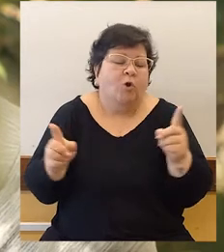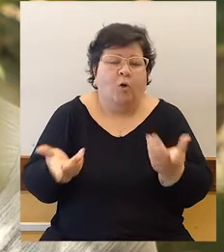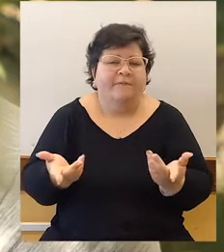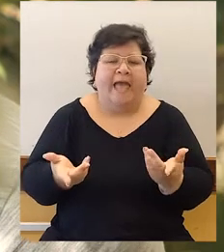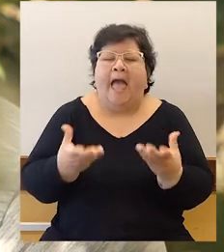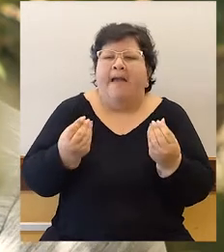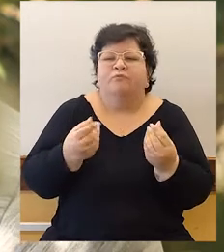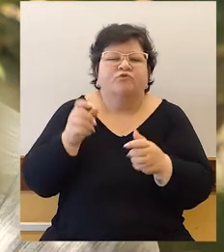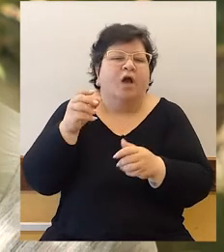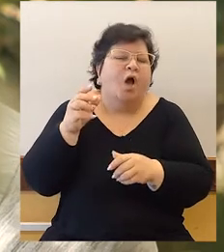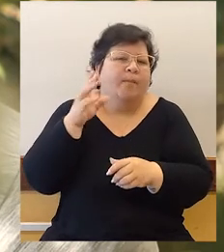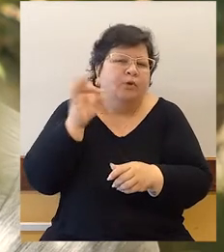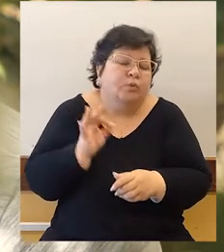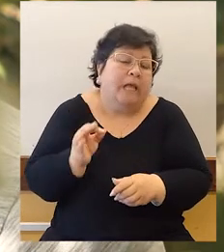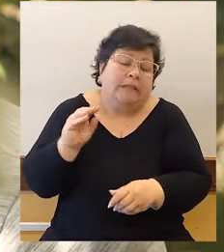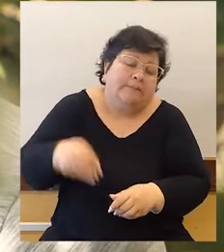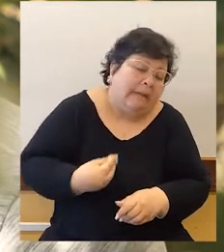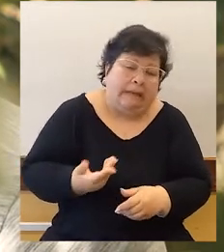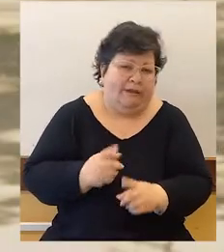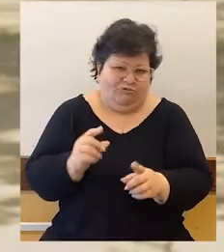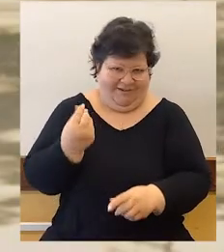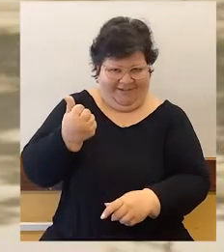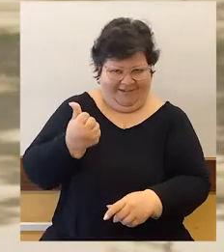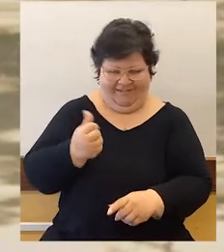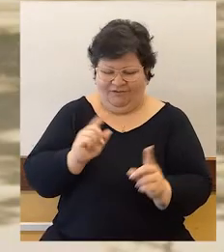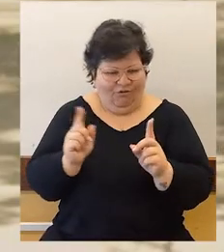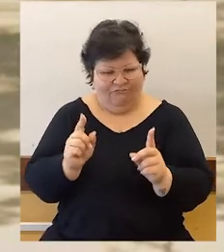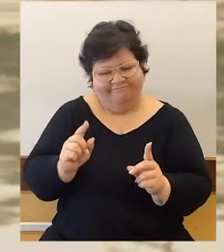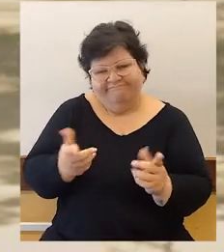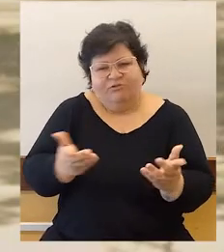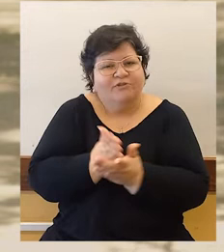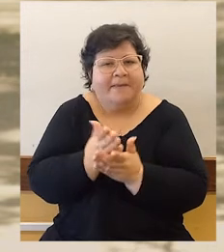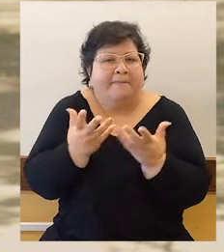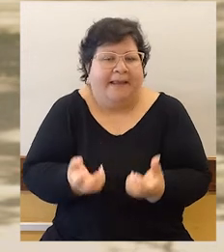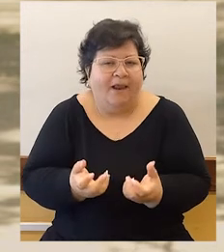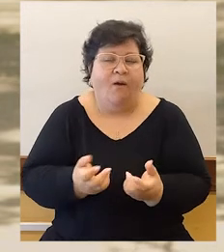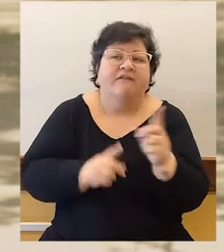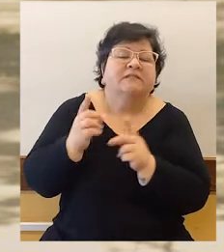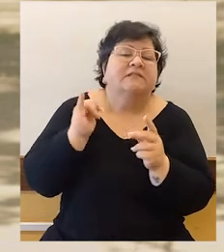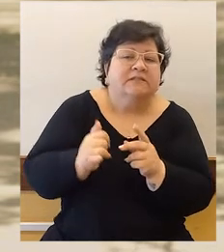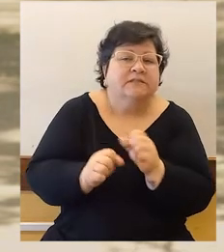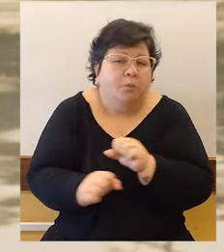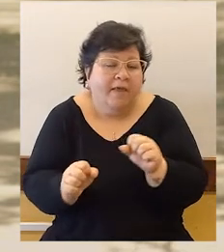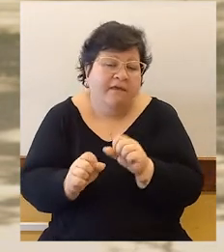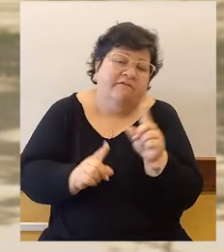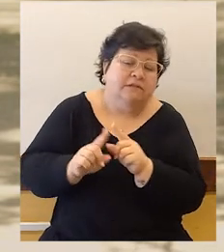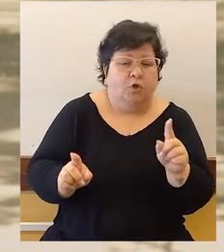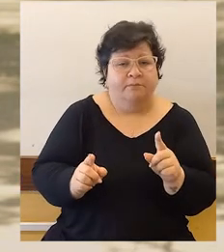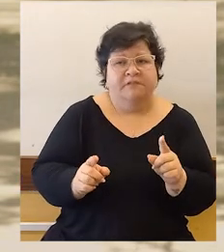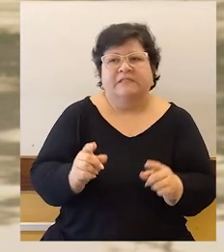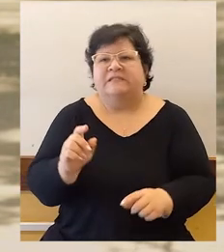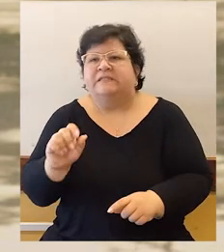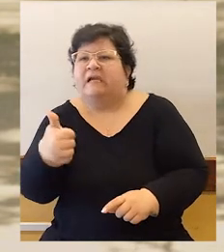se pierden que las que se ganan, entonces hay que ser consciente de eso y siempre quiero ganar, pero hay veces que se puede, hay veces que no se puede. Y en realidad no es que se gana o se